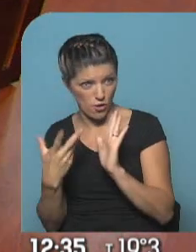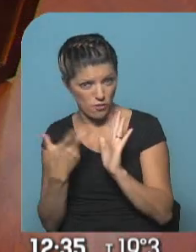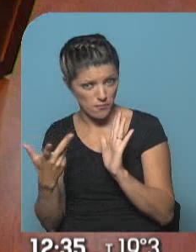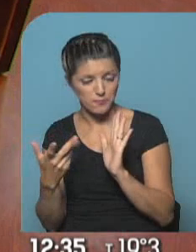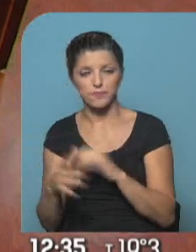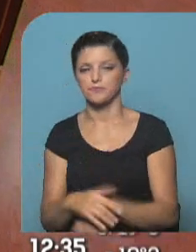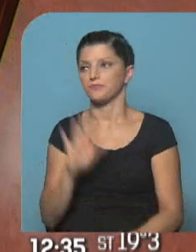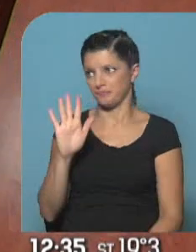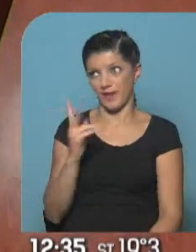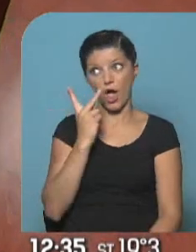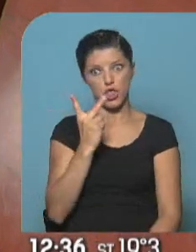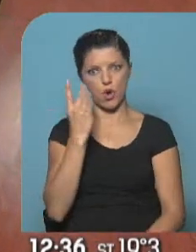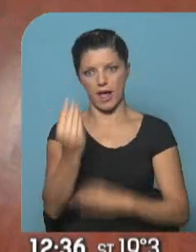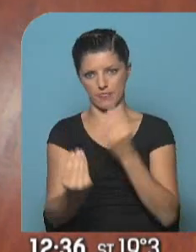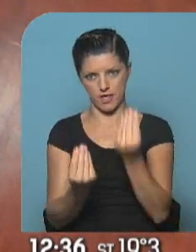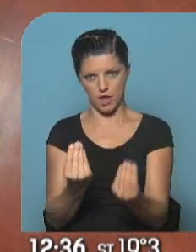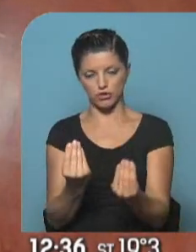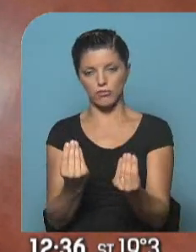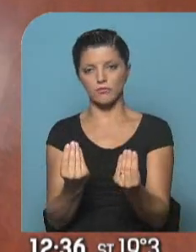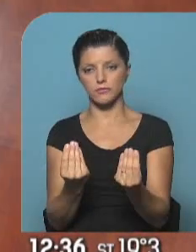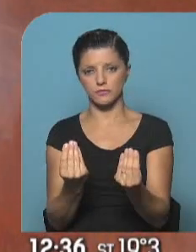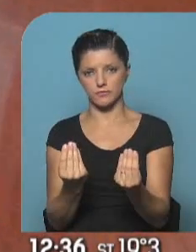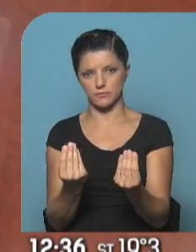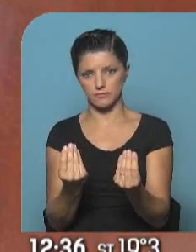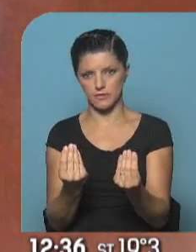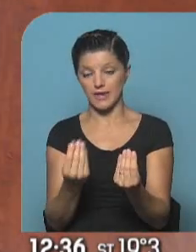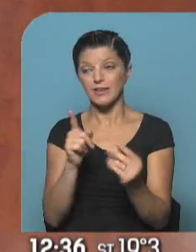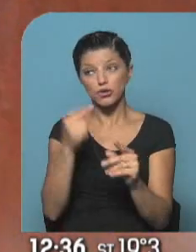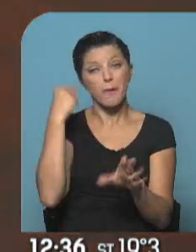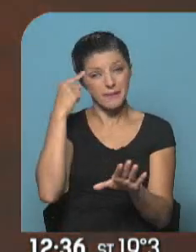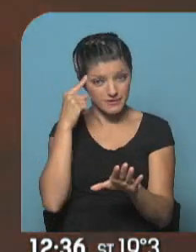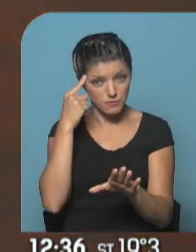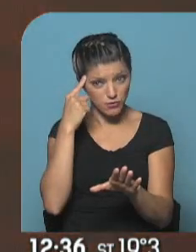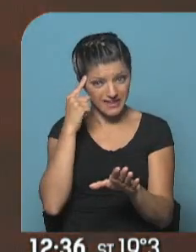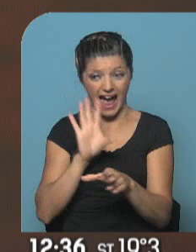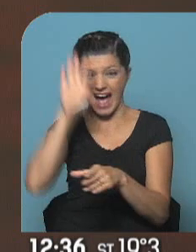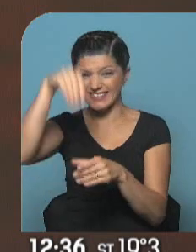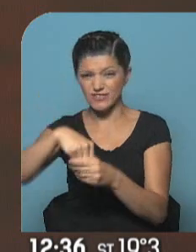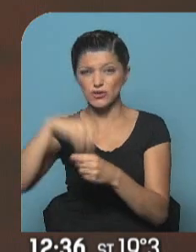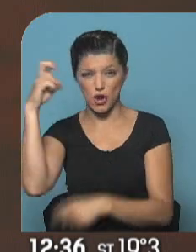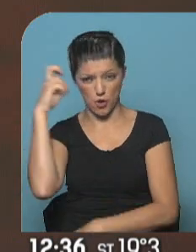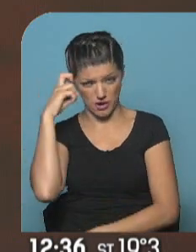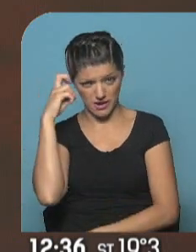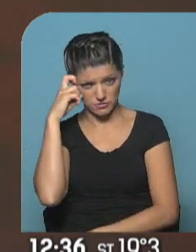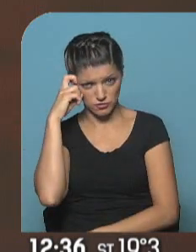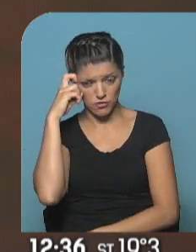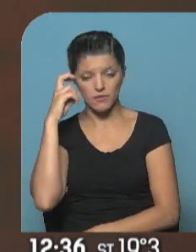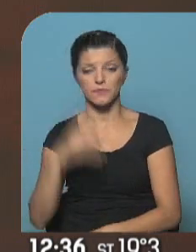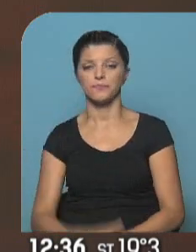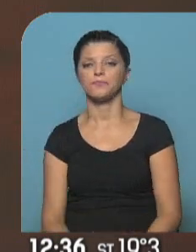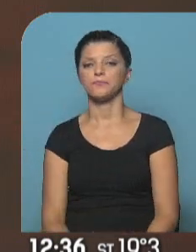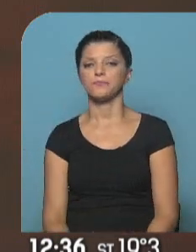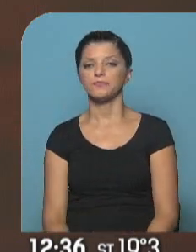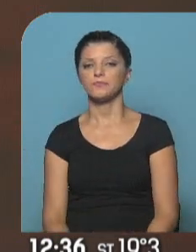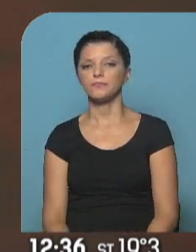disputa están los dos candidatos, y además eso se va a reflejar en el Congreso, porque toda la dispersión del voto que se notaba en la